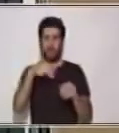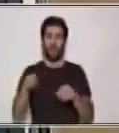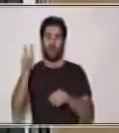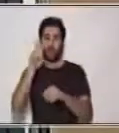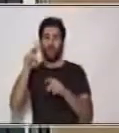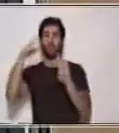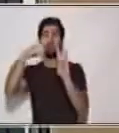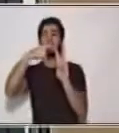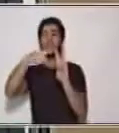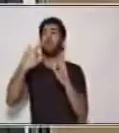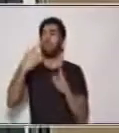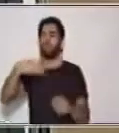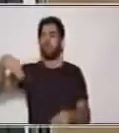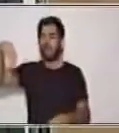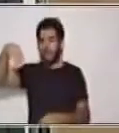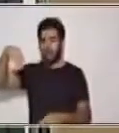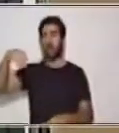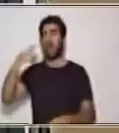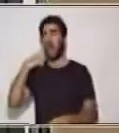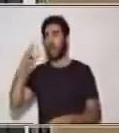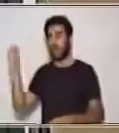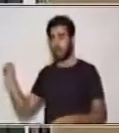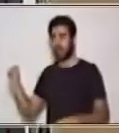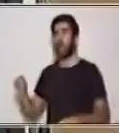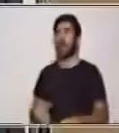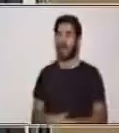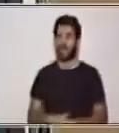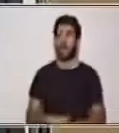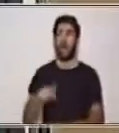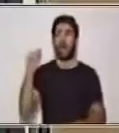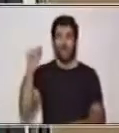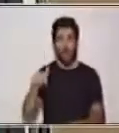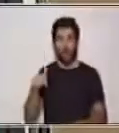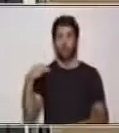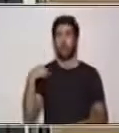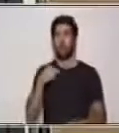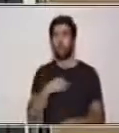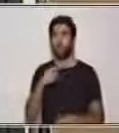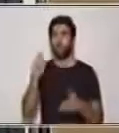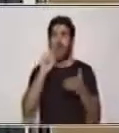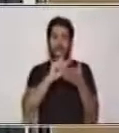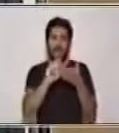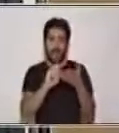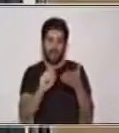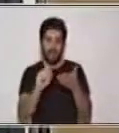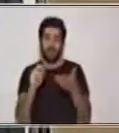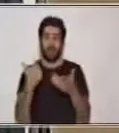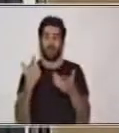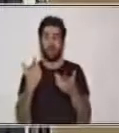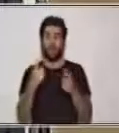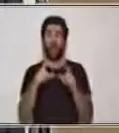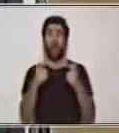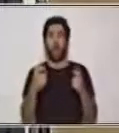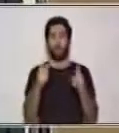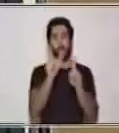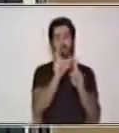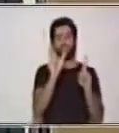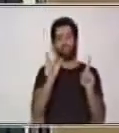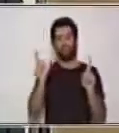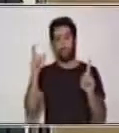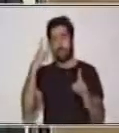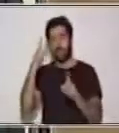simplemente m. Y ahora vamos a escribir el producto conjugado para